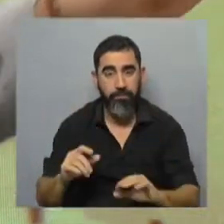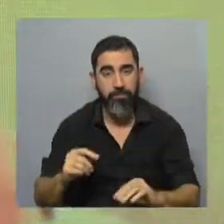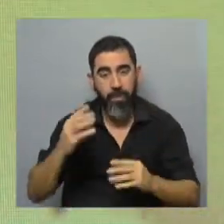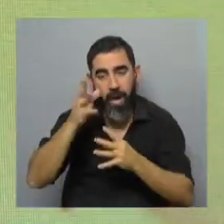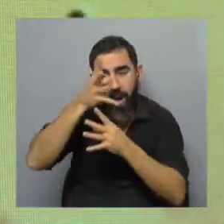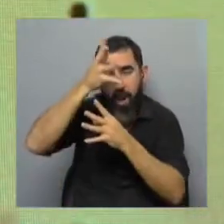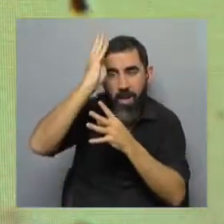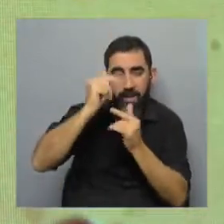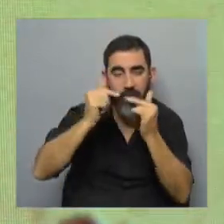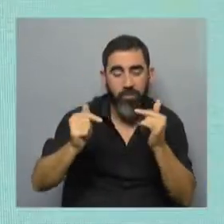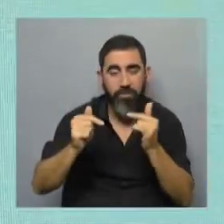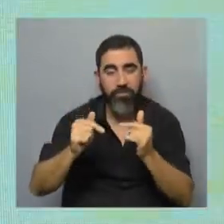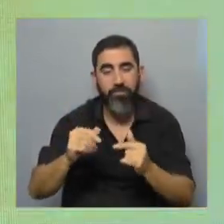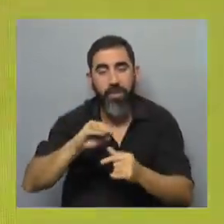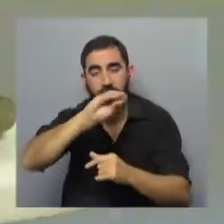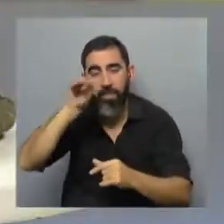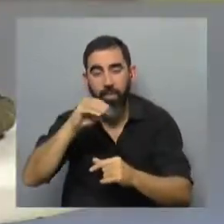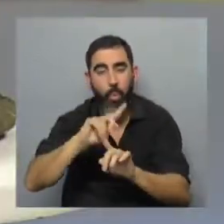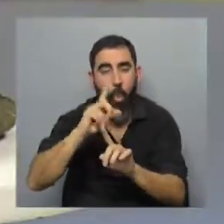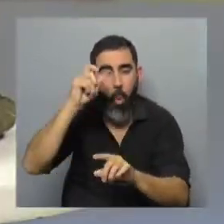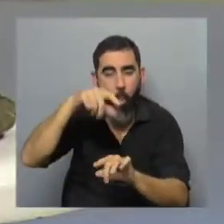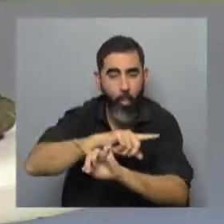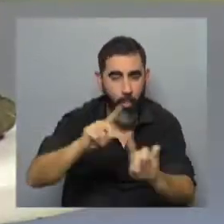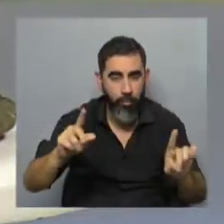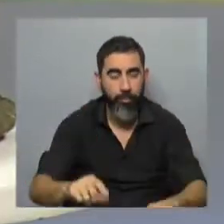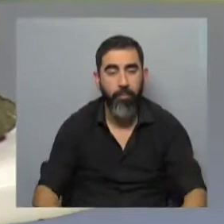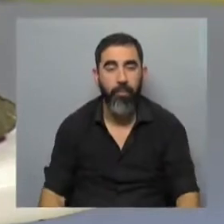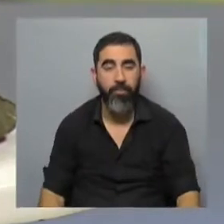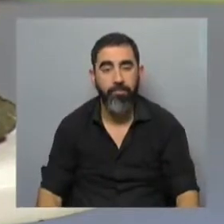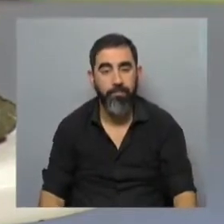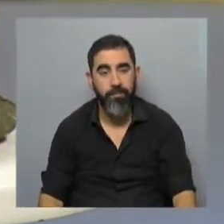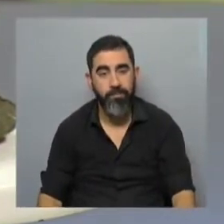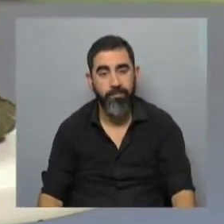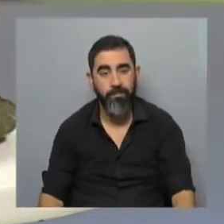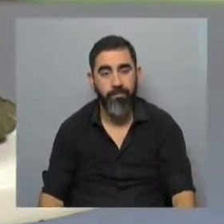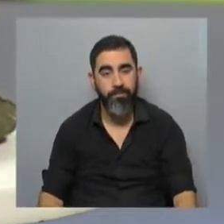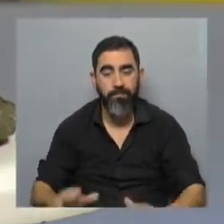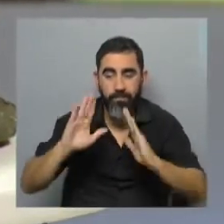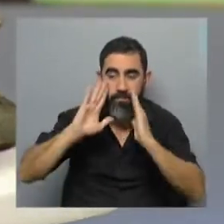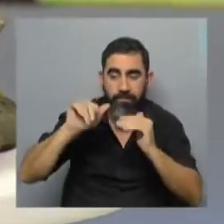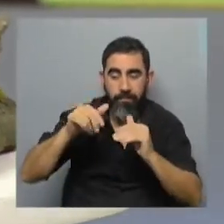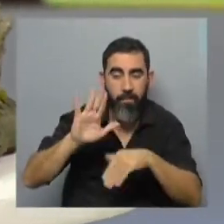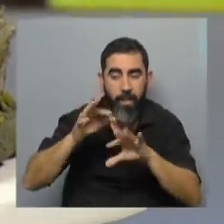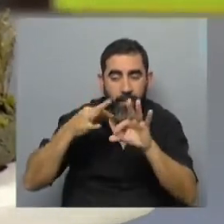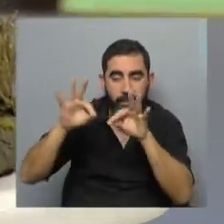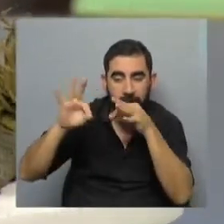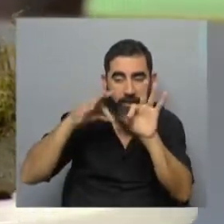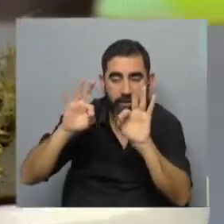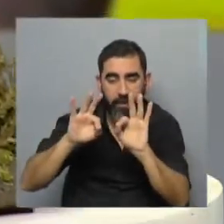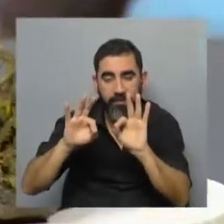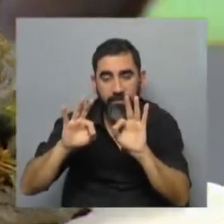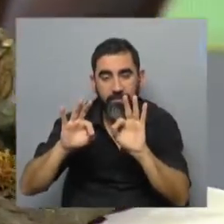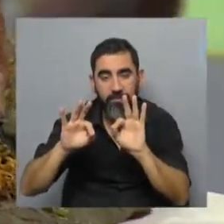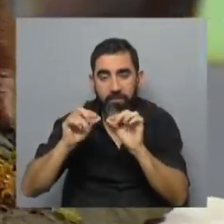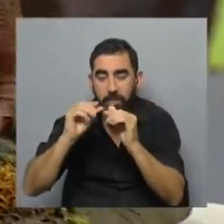más que nada, es un dinosaurio poco común. Y bueno, quise centrarme en eso para darle el mayor detalle posible, pasar a una